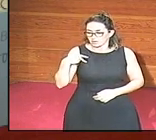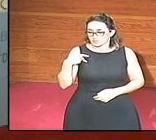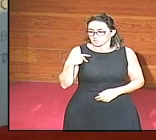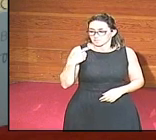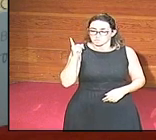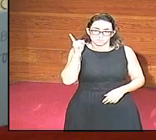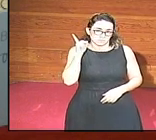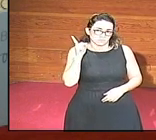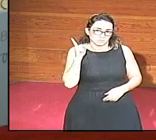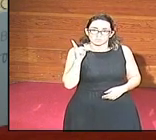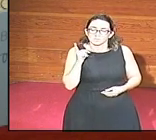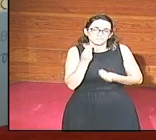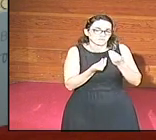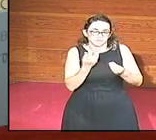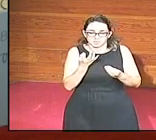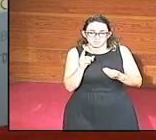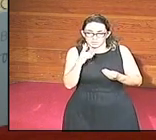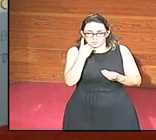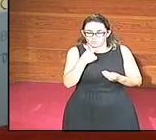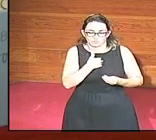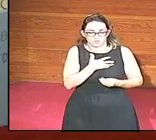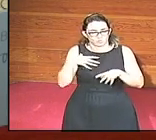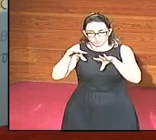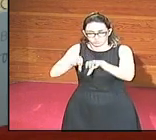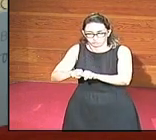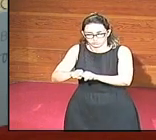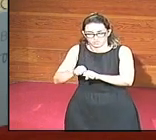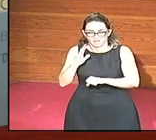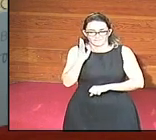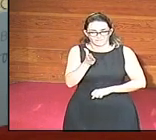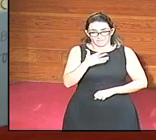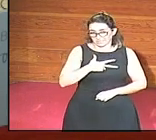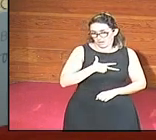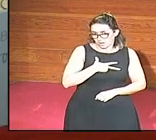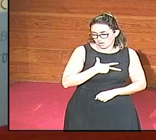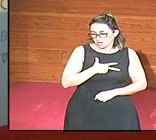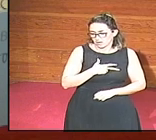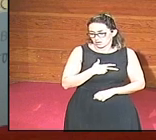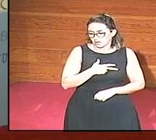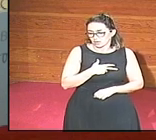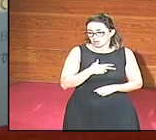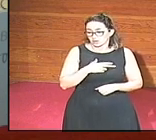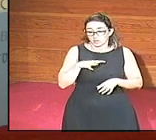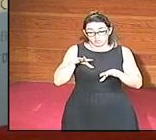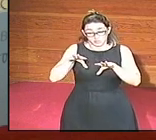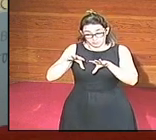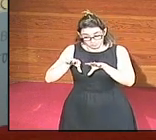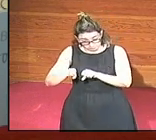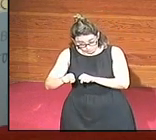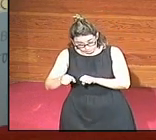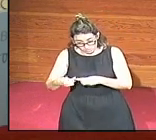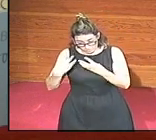que se hacen es tomar el edificio del fiscal, y una de las primeras cosas que se hacen cuando se toma el edificio del